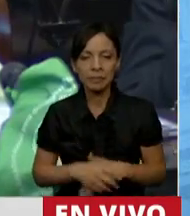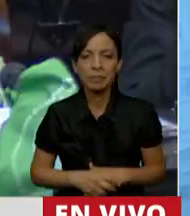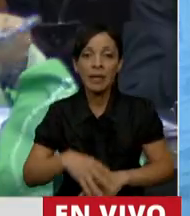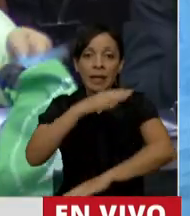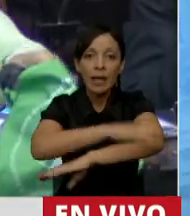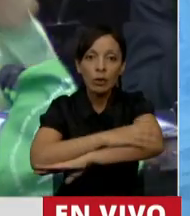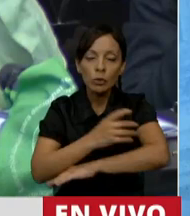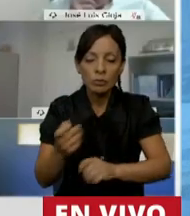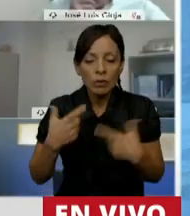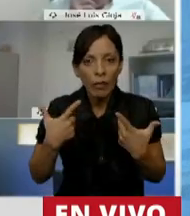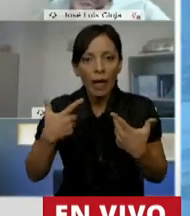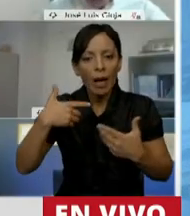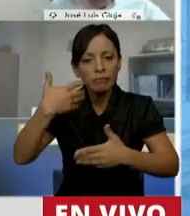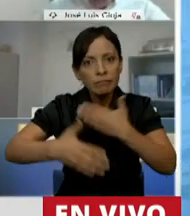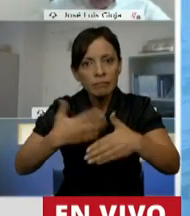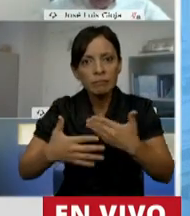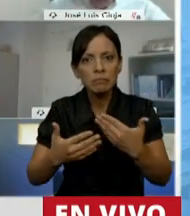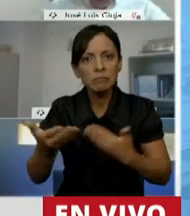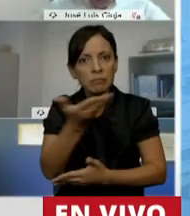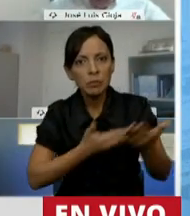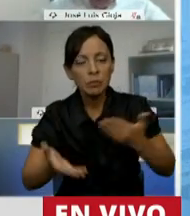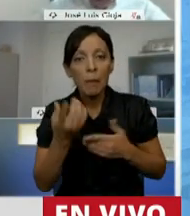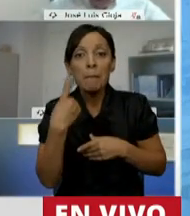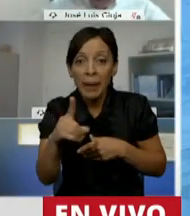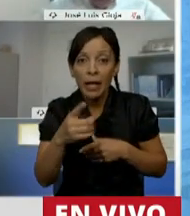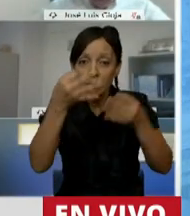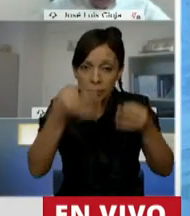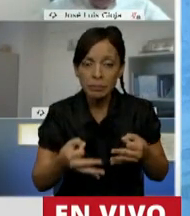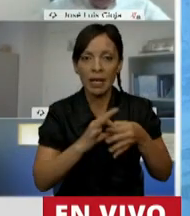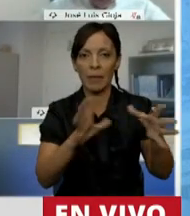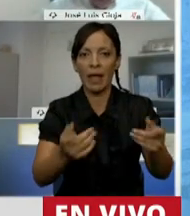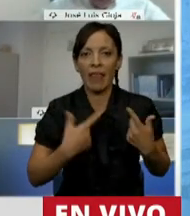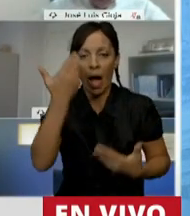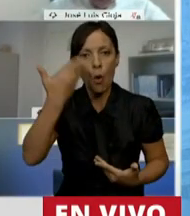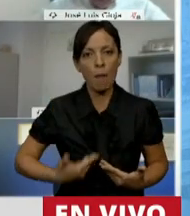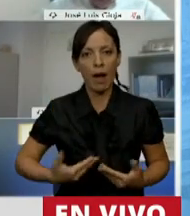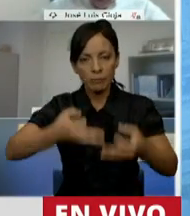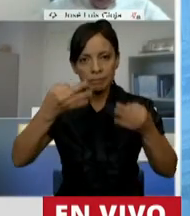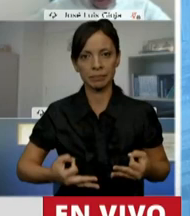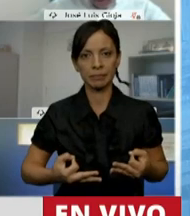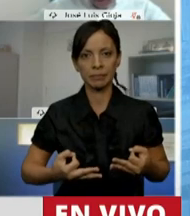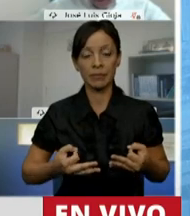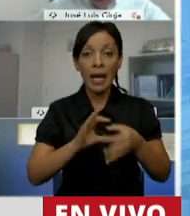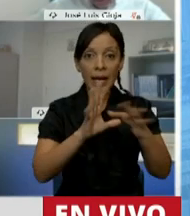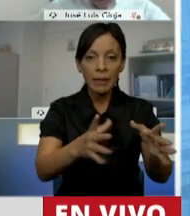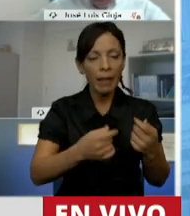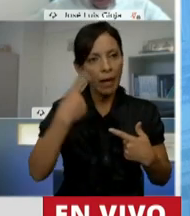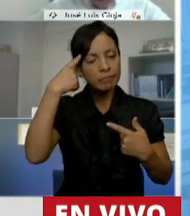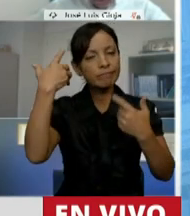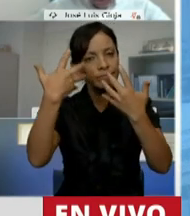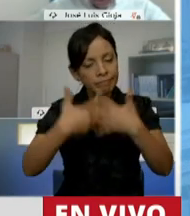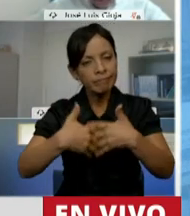hace productivos, cooperar nos hermana, pero es la libertad la que nos hace humanos. En la libertad construimos nuestra conciencia y